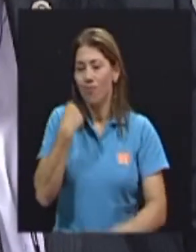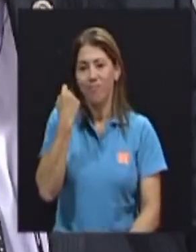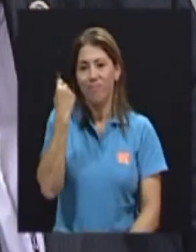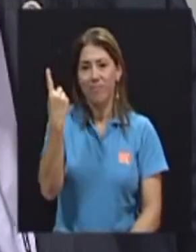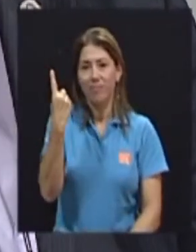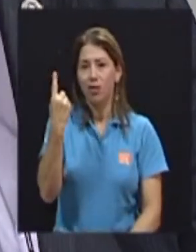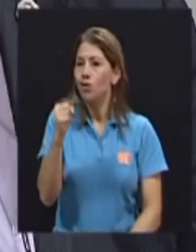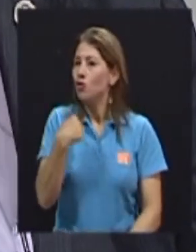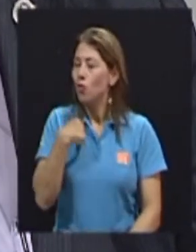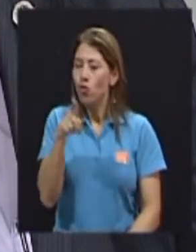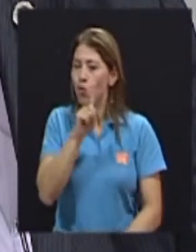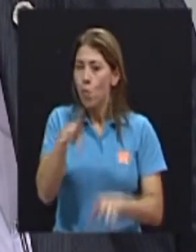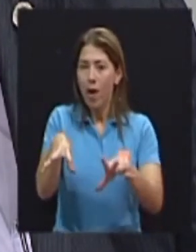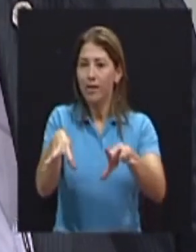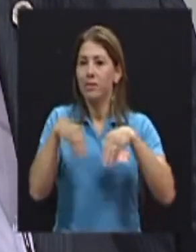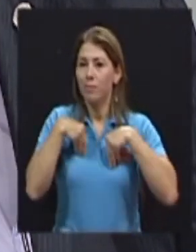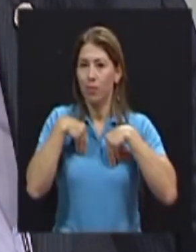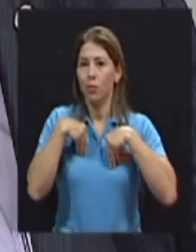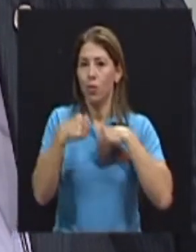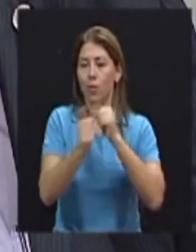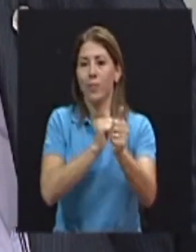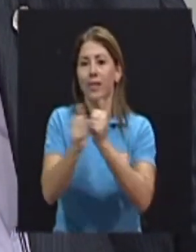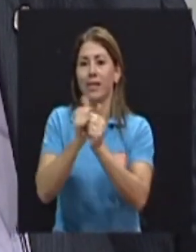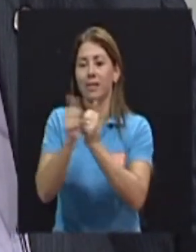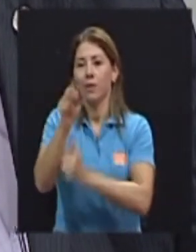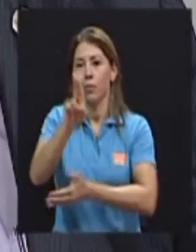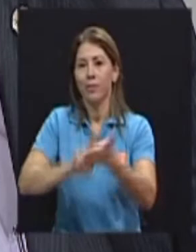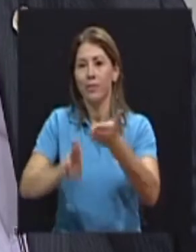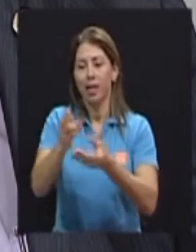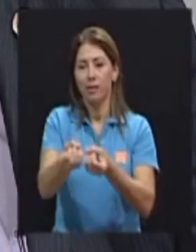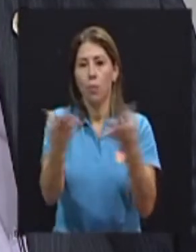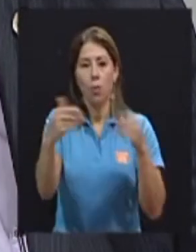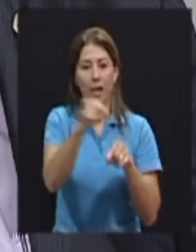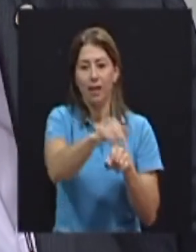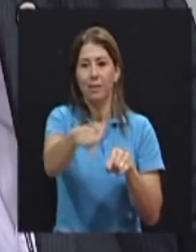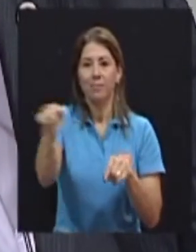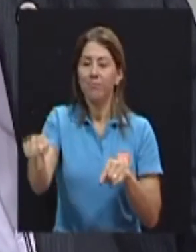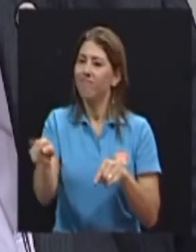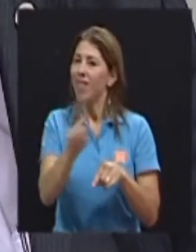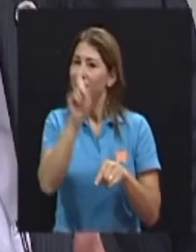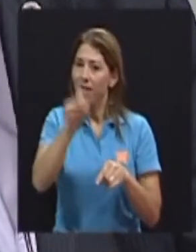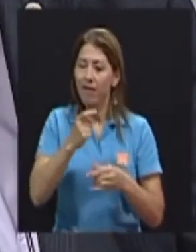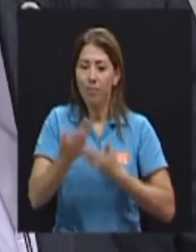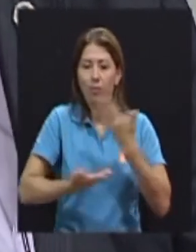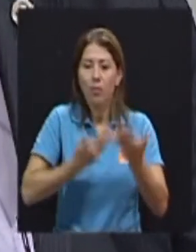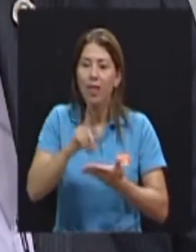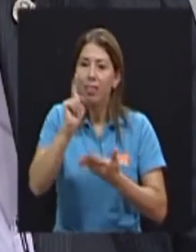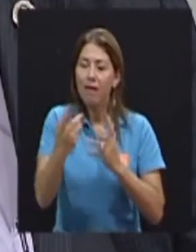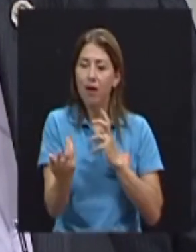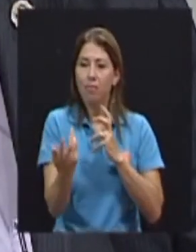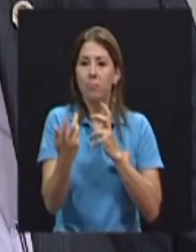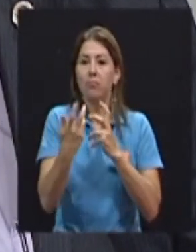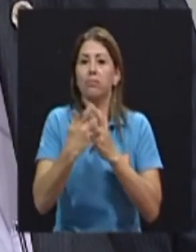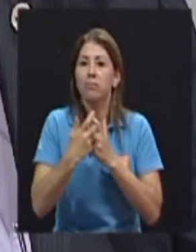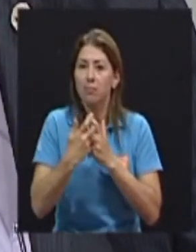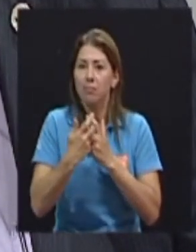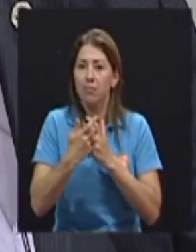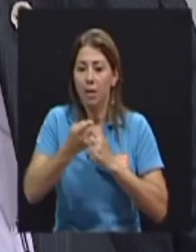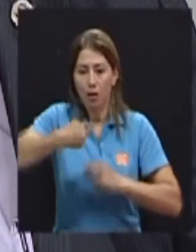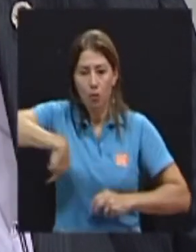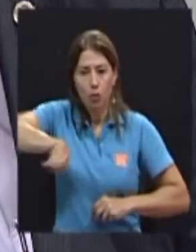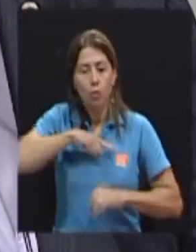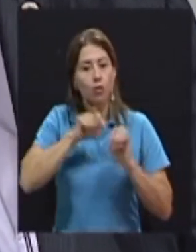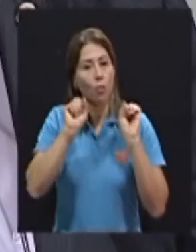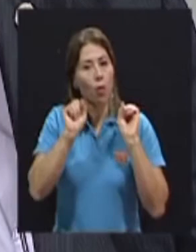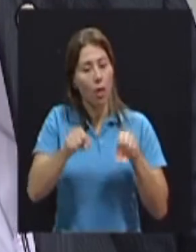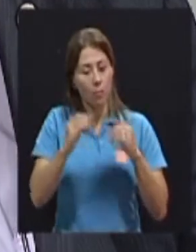las universidades públicas haya competencia. Debe haber colaboración, debe haber cooperación, debe haber una sinergia que nos permita atender de